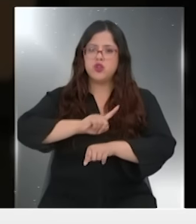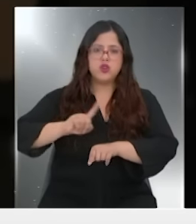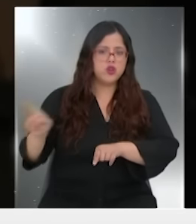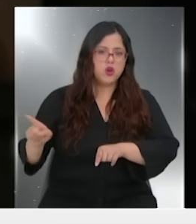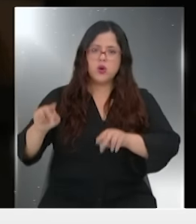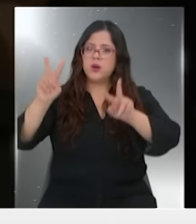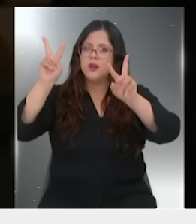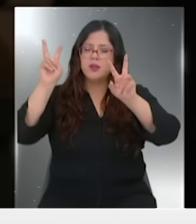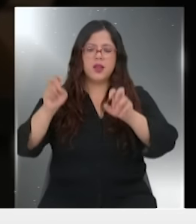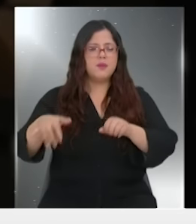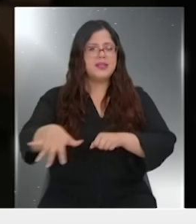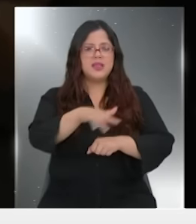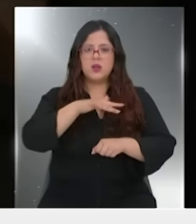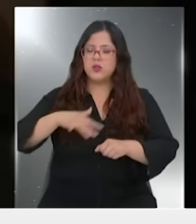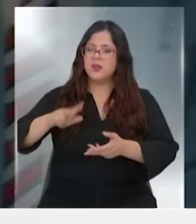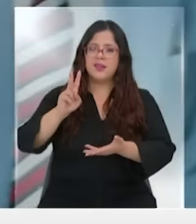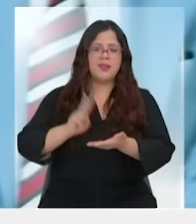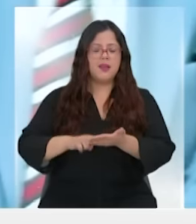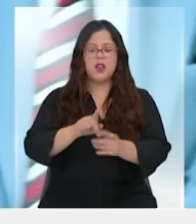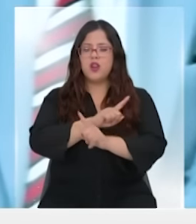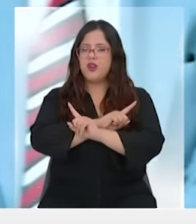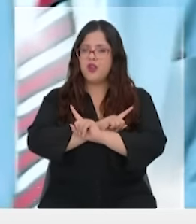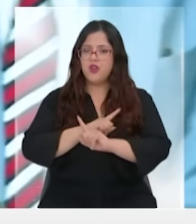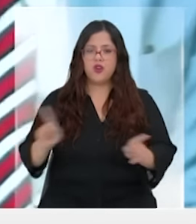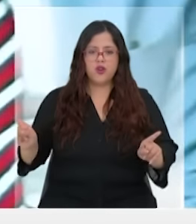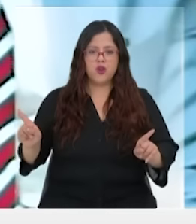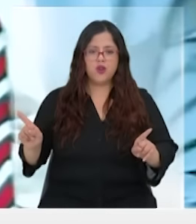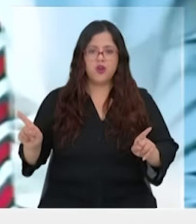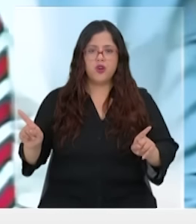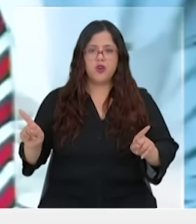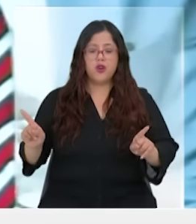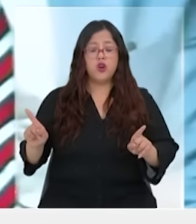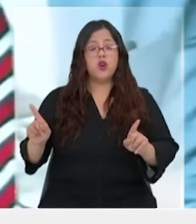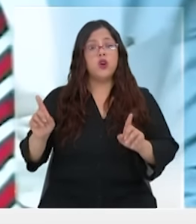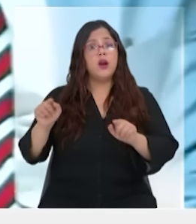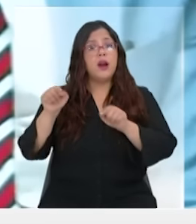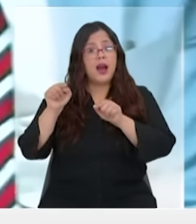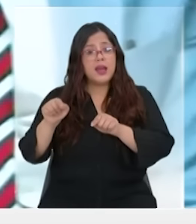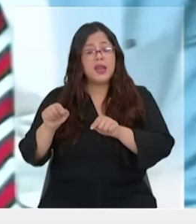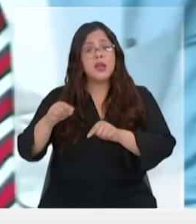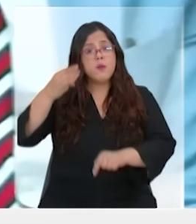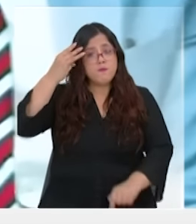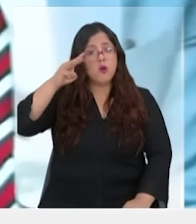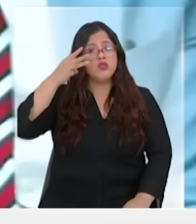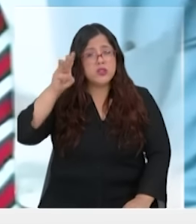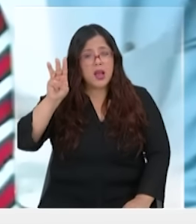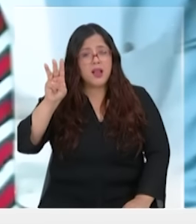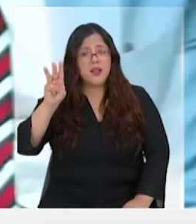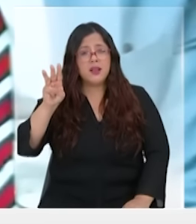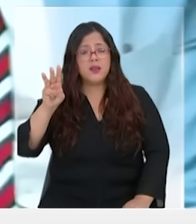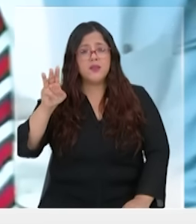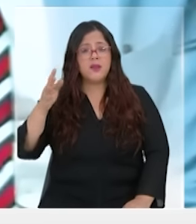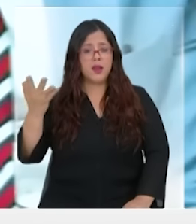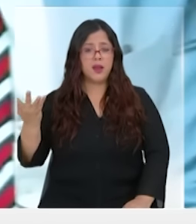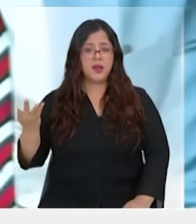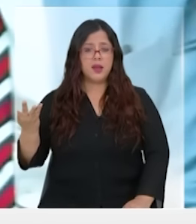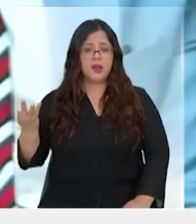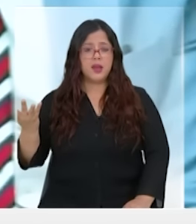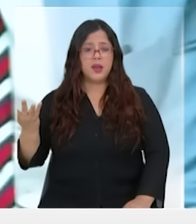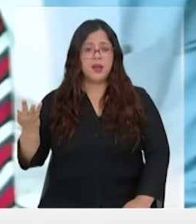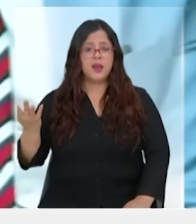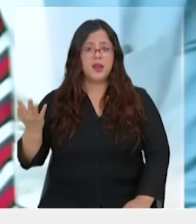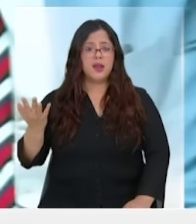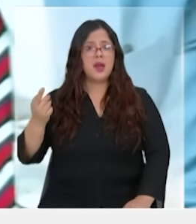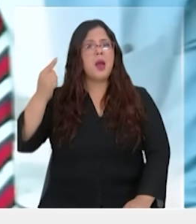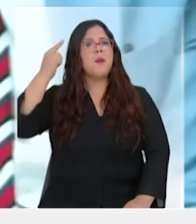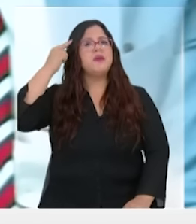a una real situación de esa naturaleza, sino lo que obedece es que el señor Monsalve empezó a pensar